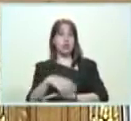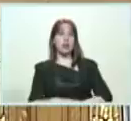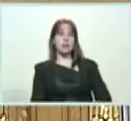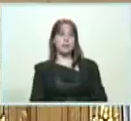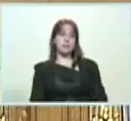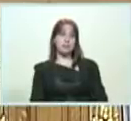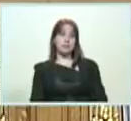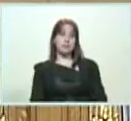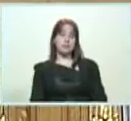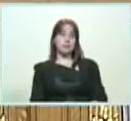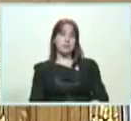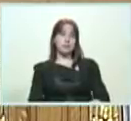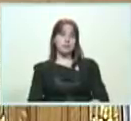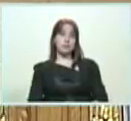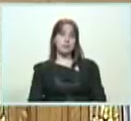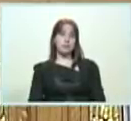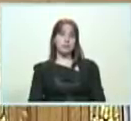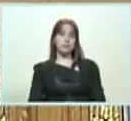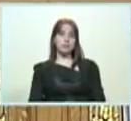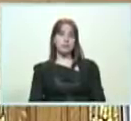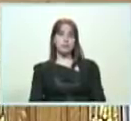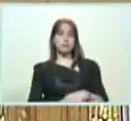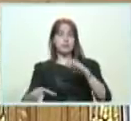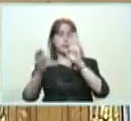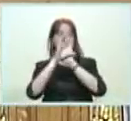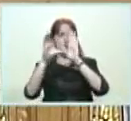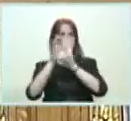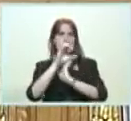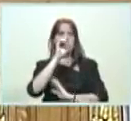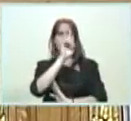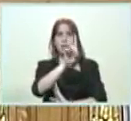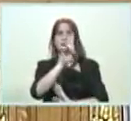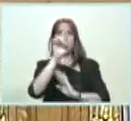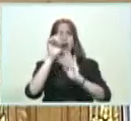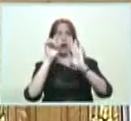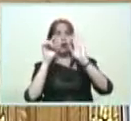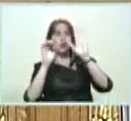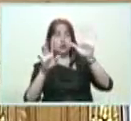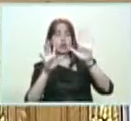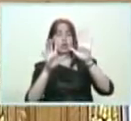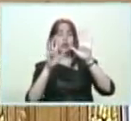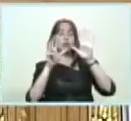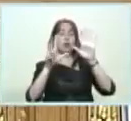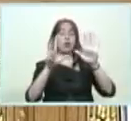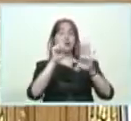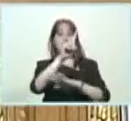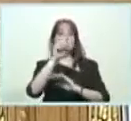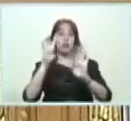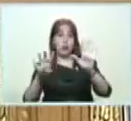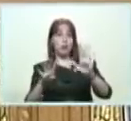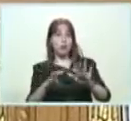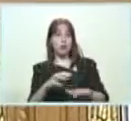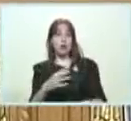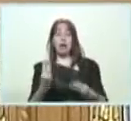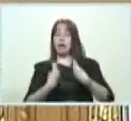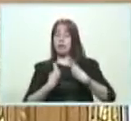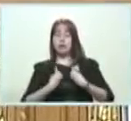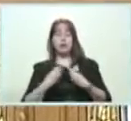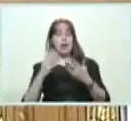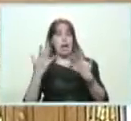de la Constitución y de la constituyente de 1819. Así nos ha tocado vivir.